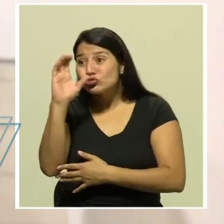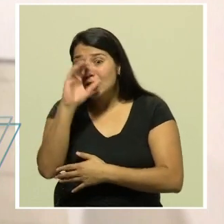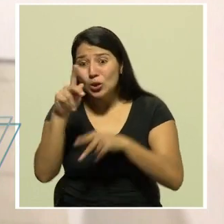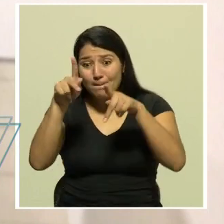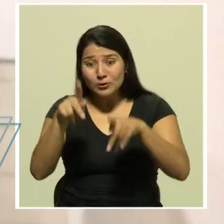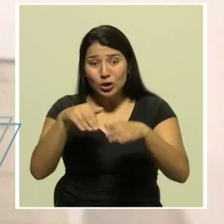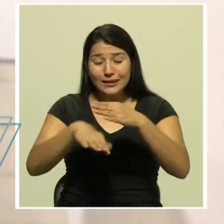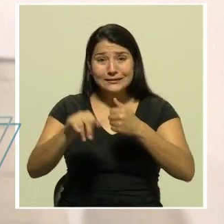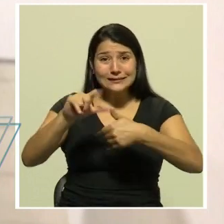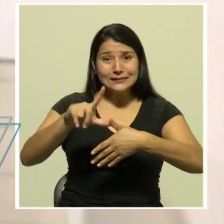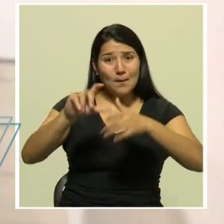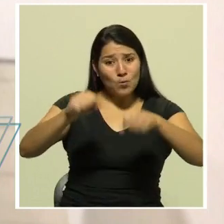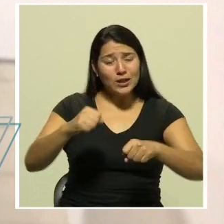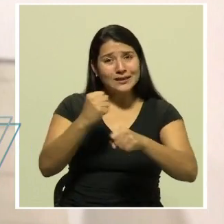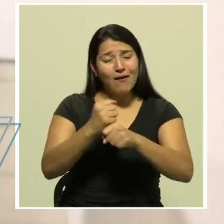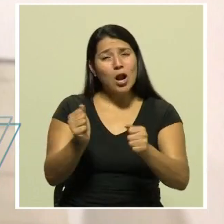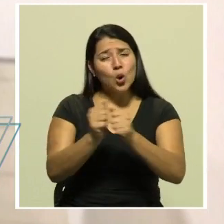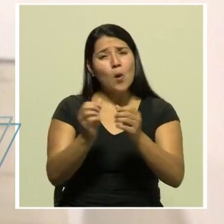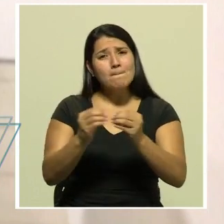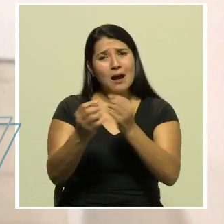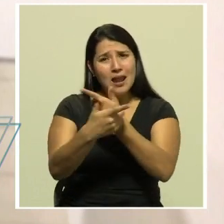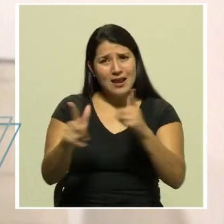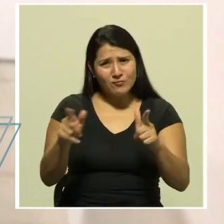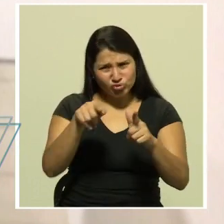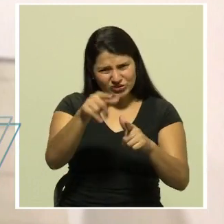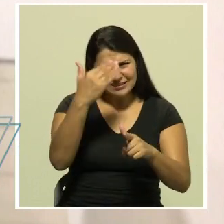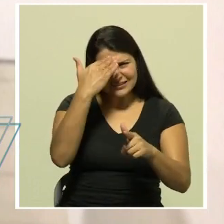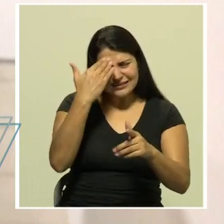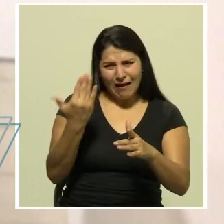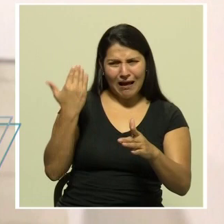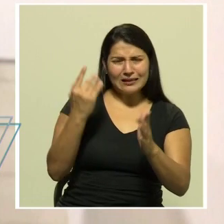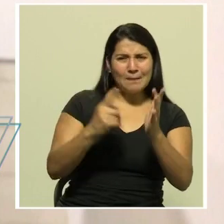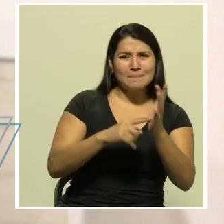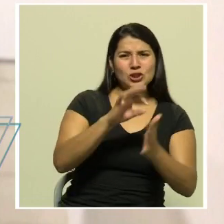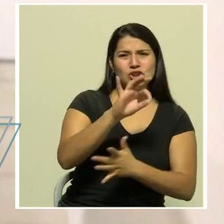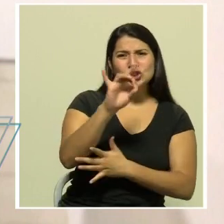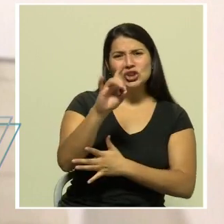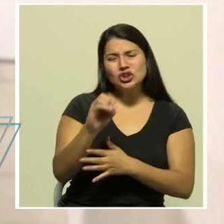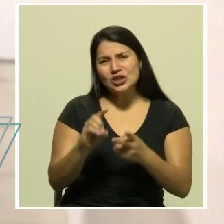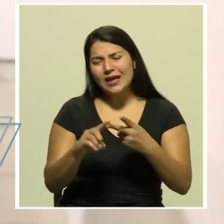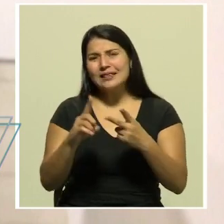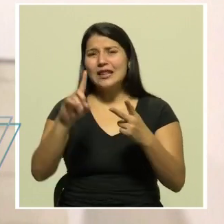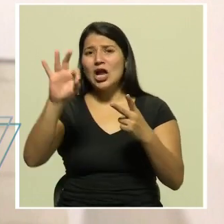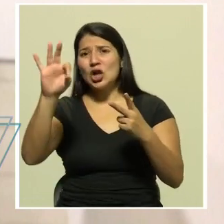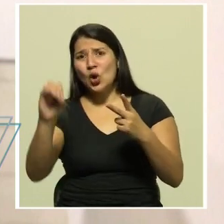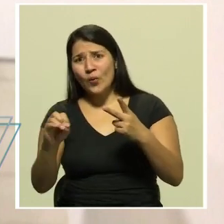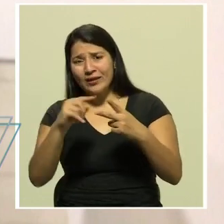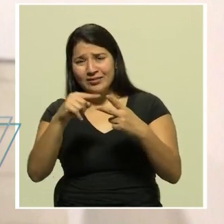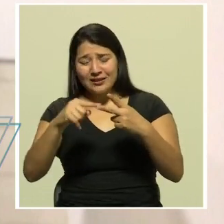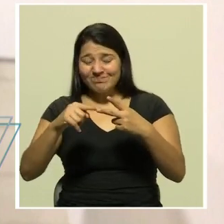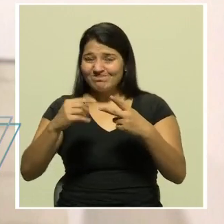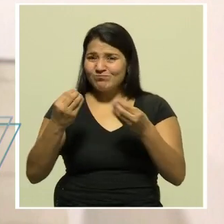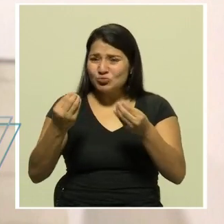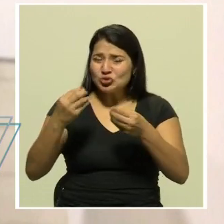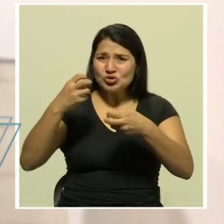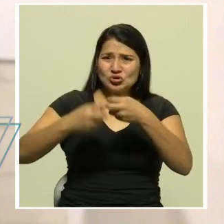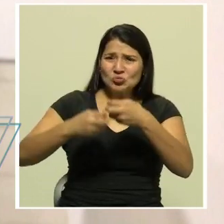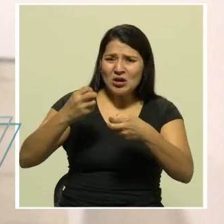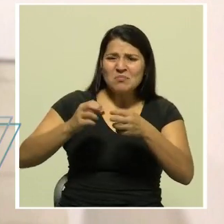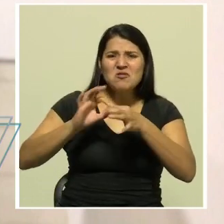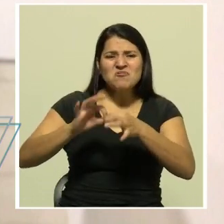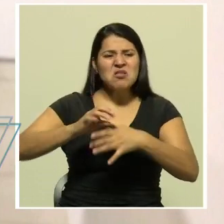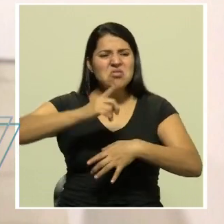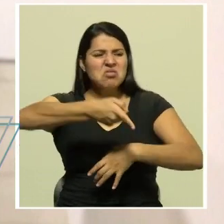década de los 80, como ustedes saben, y parte de los 90 estuvo marcada en la región por temas de